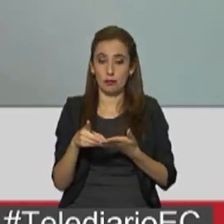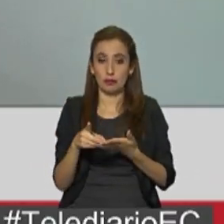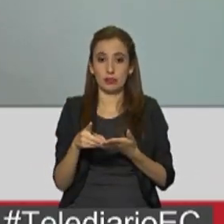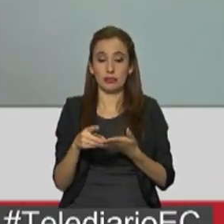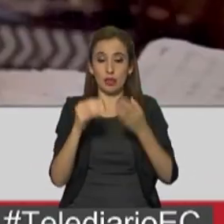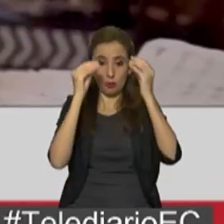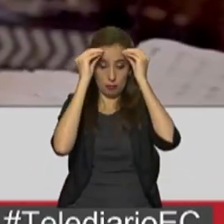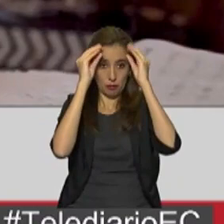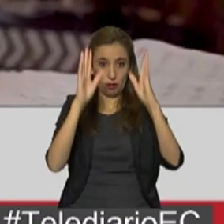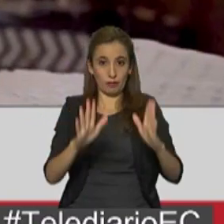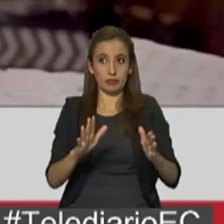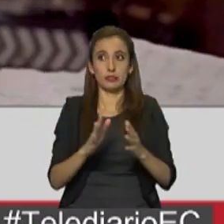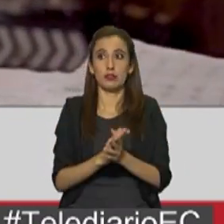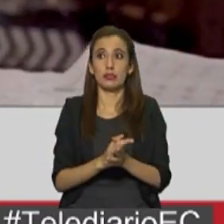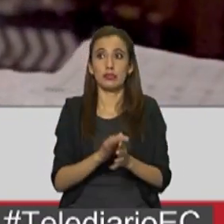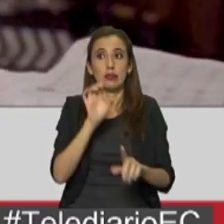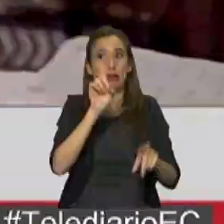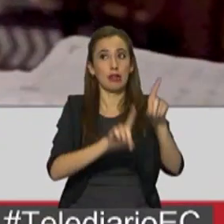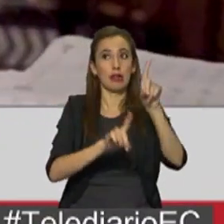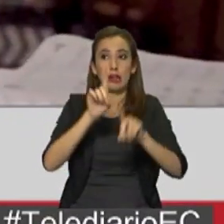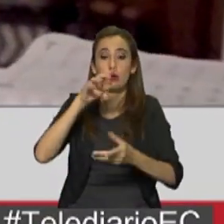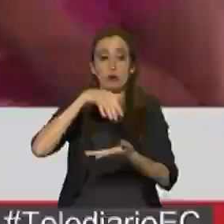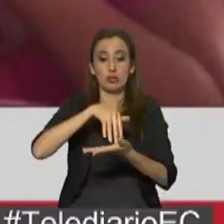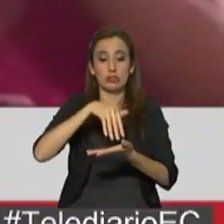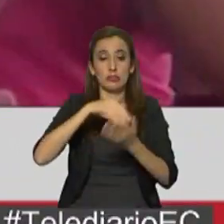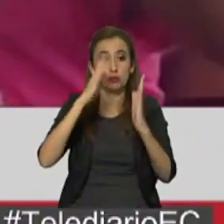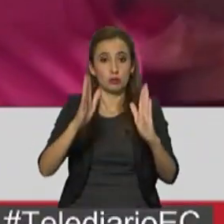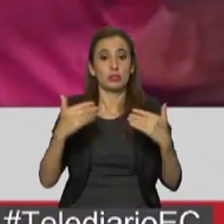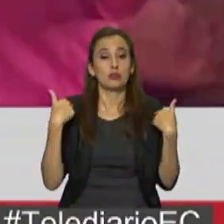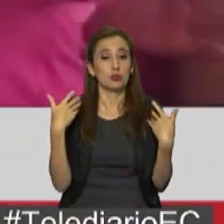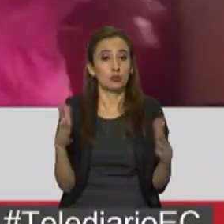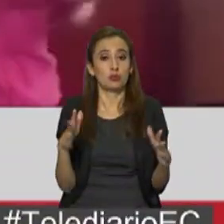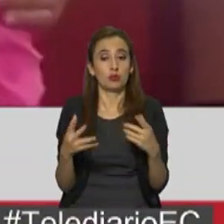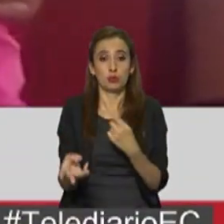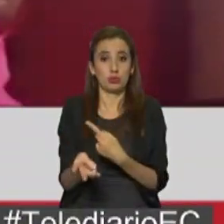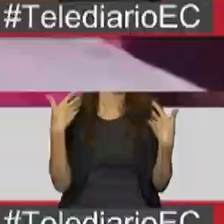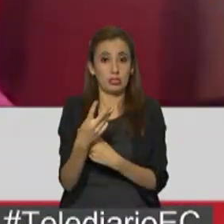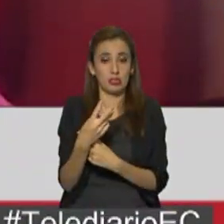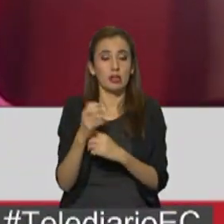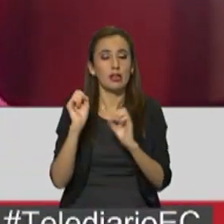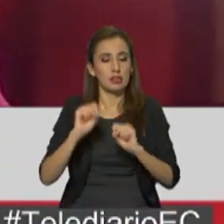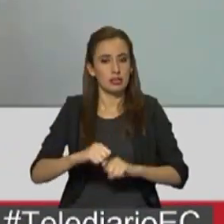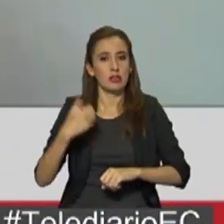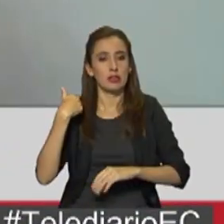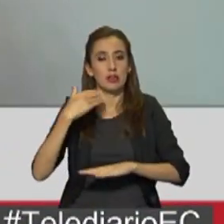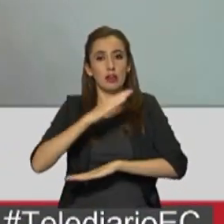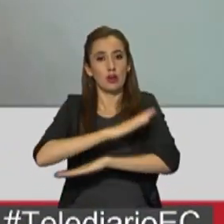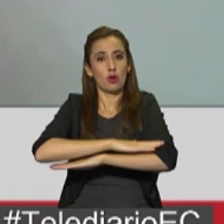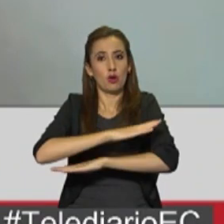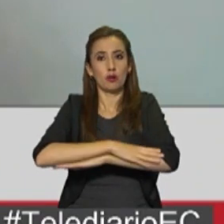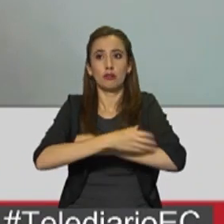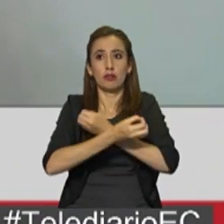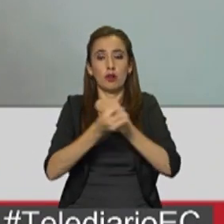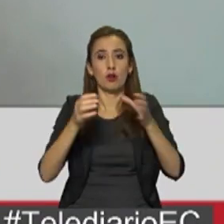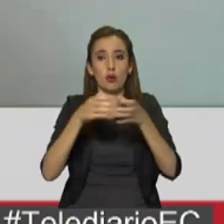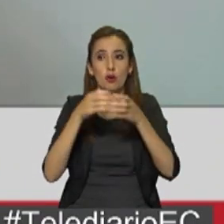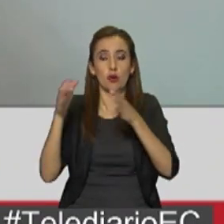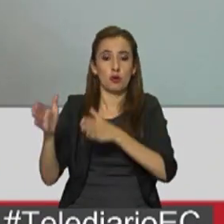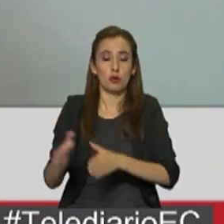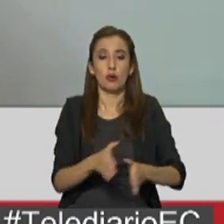con sus docentes aquellos estudiantes que no tienen internet tendrán otras plataformas para acceder al sistema educativo